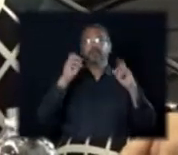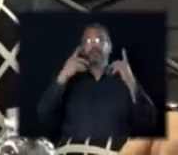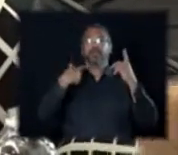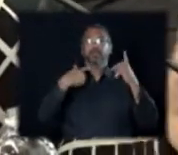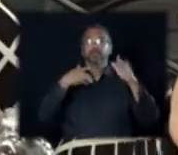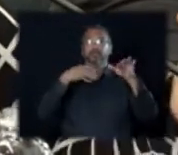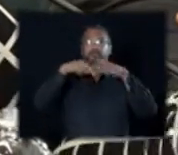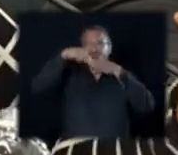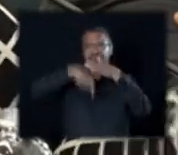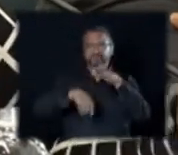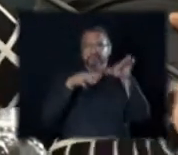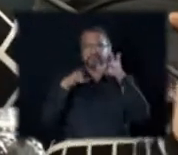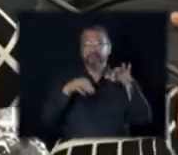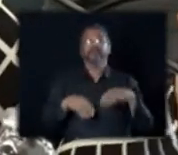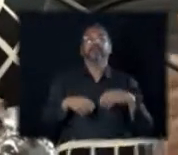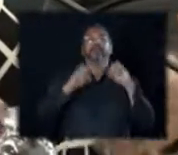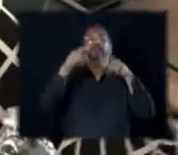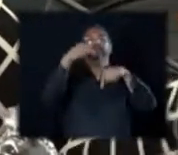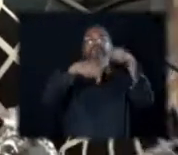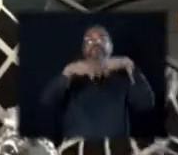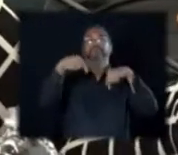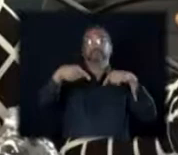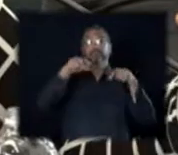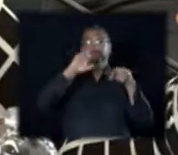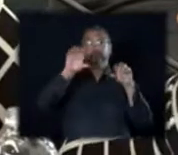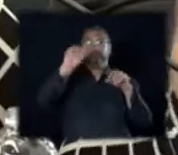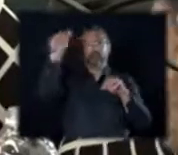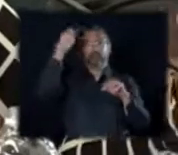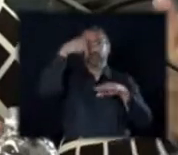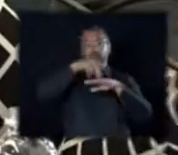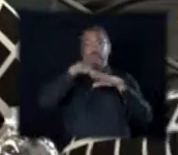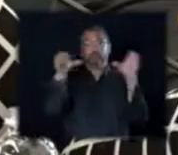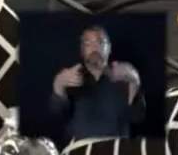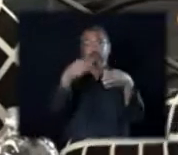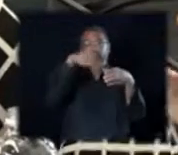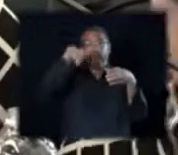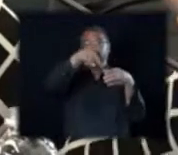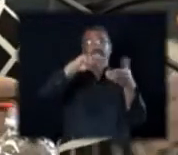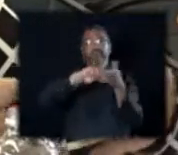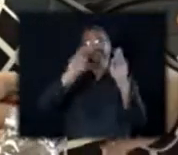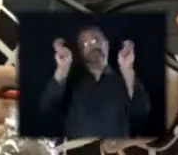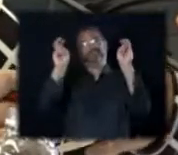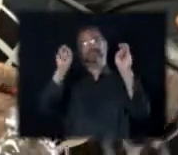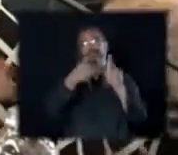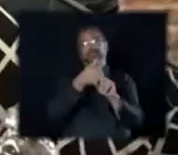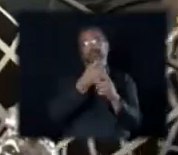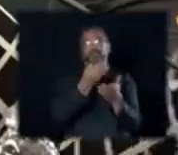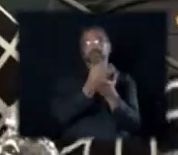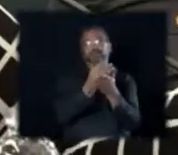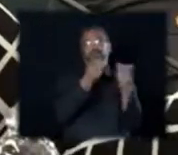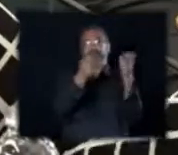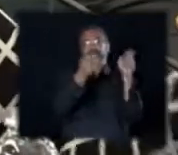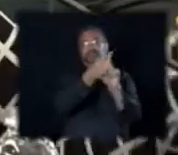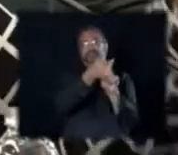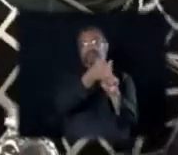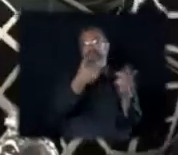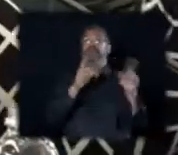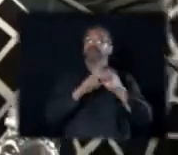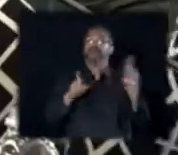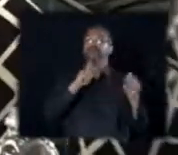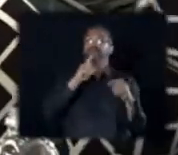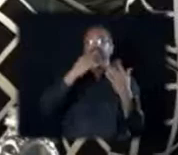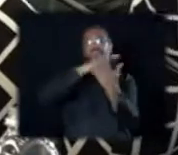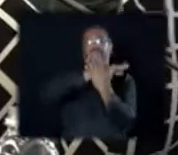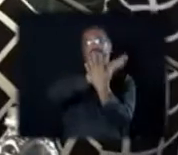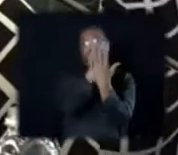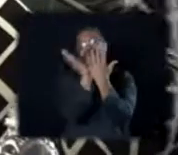Probablemente, y tocando un punto que usted mencionó, el gobierno de Puerto Rico, hay una cosa que se llama la